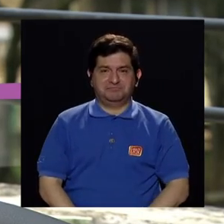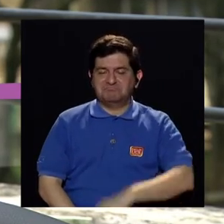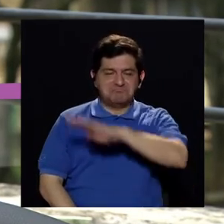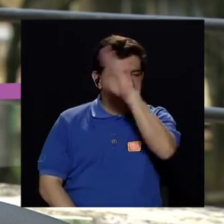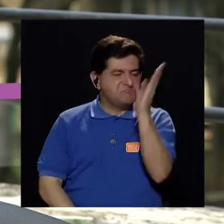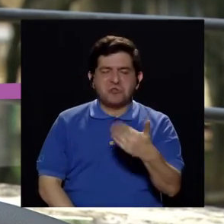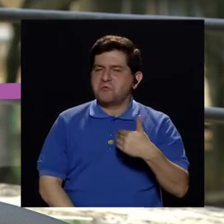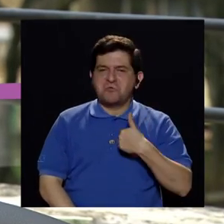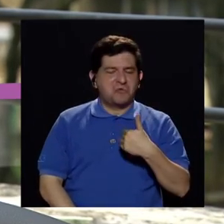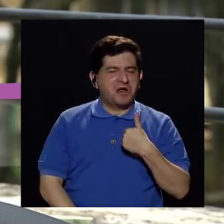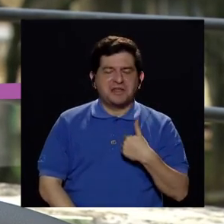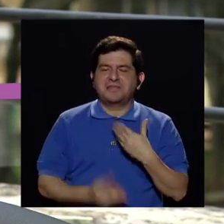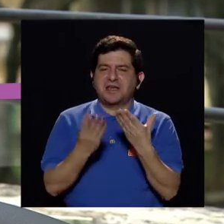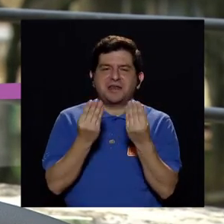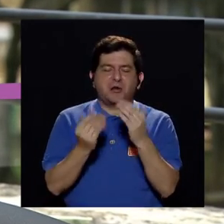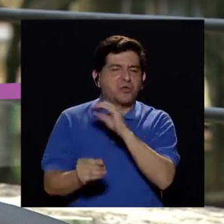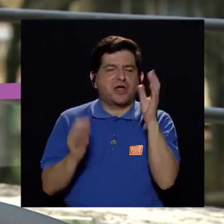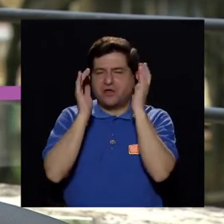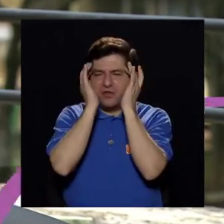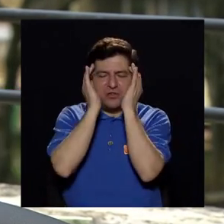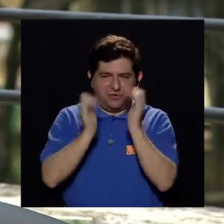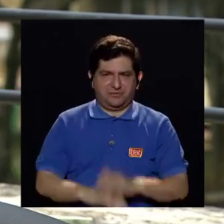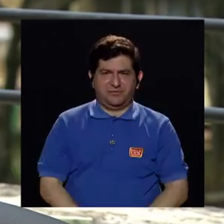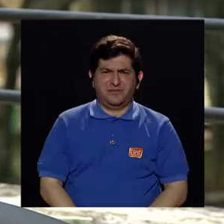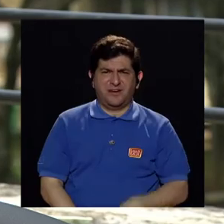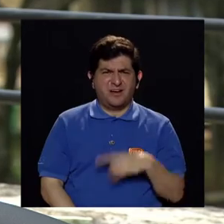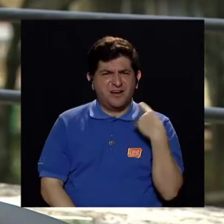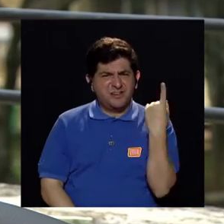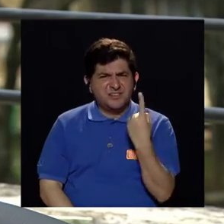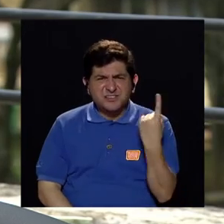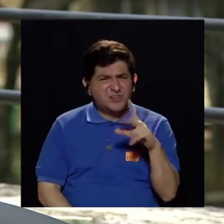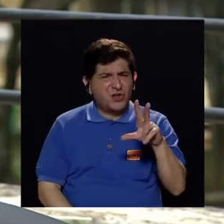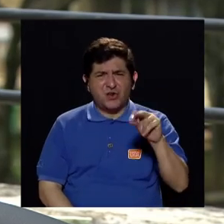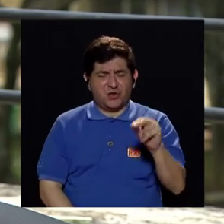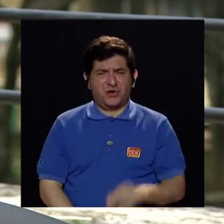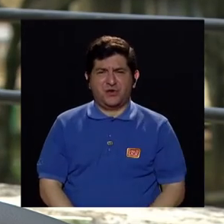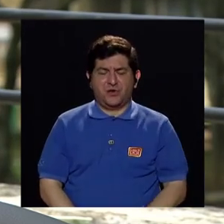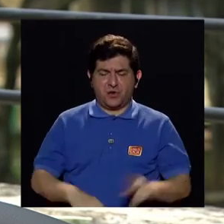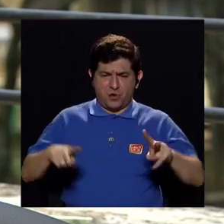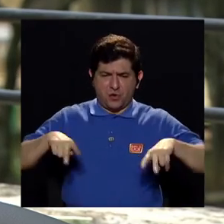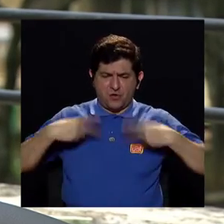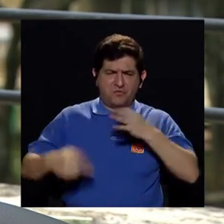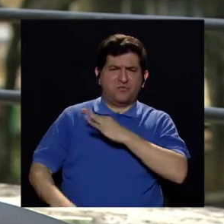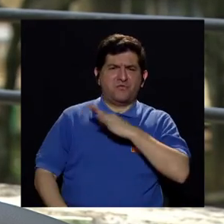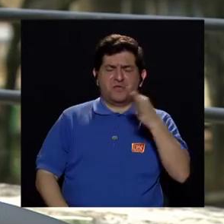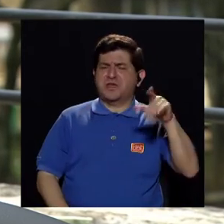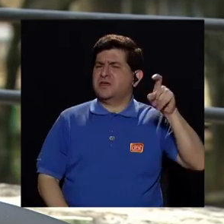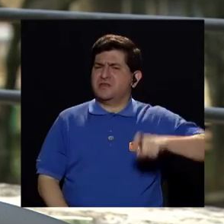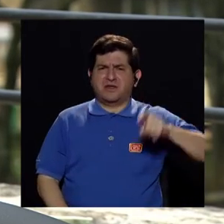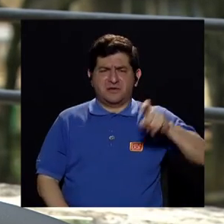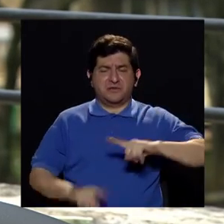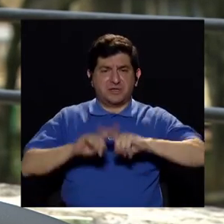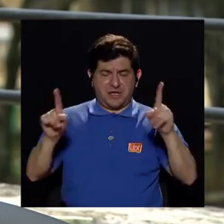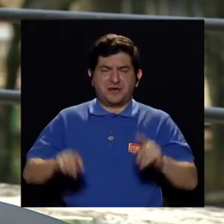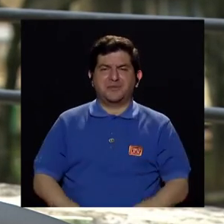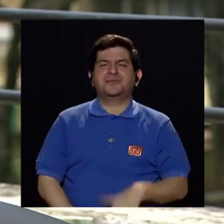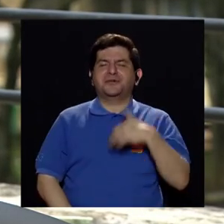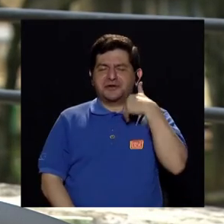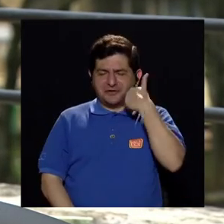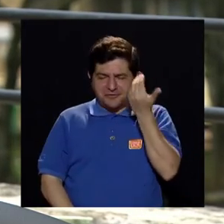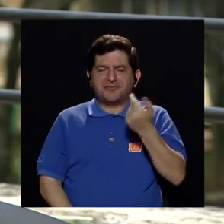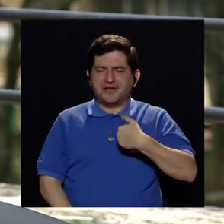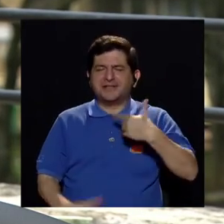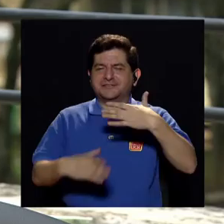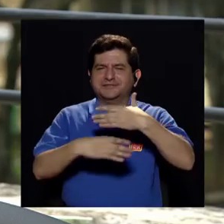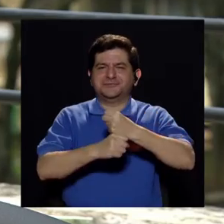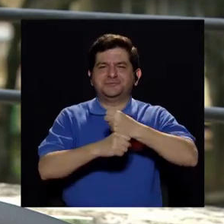escogiste, nunca hubieras tenido miedo ni ansiedad. No estamos solos. Tener una vida espiritual no es necesario, pero es mucho más fácil